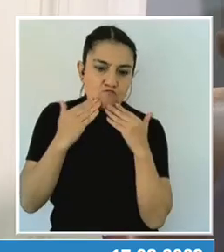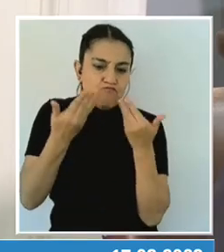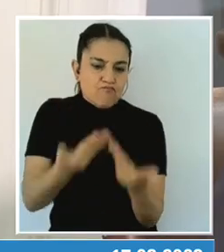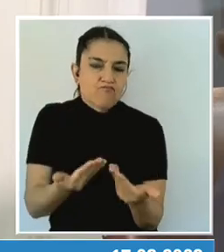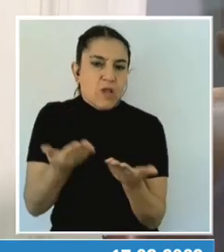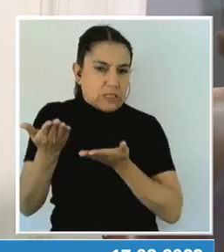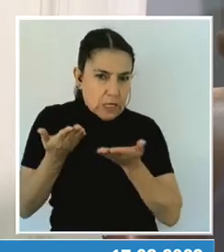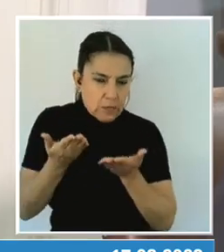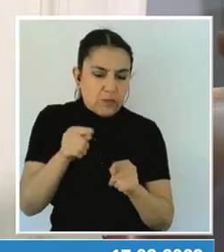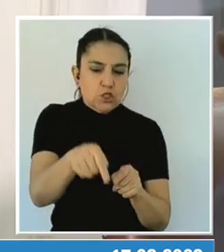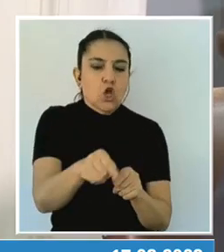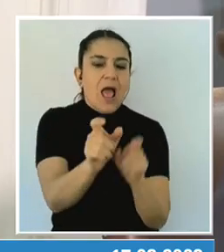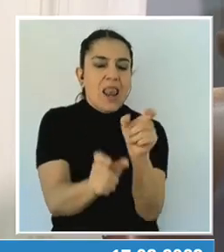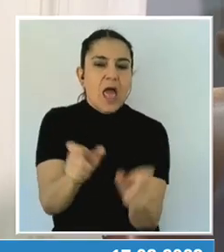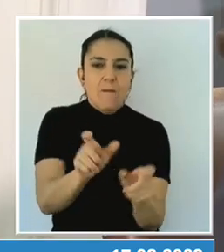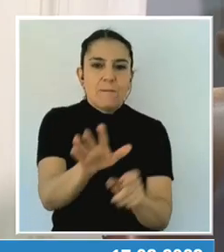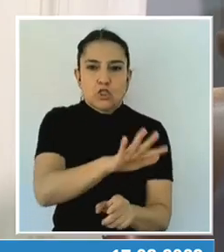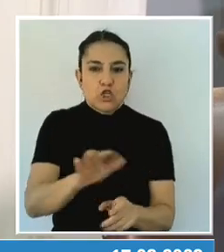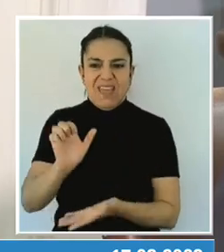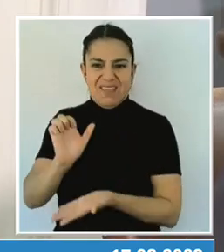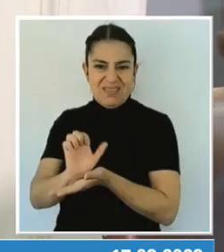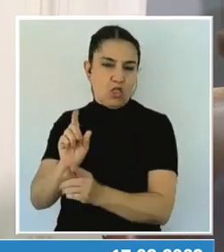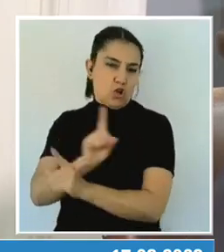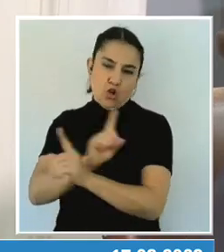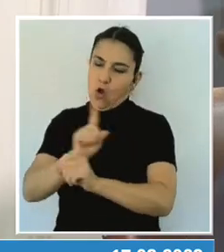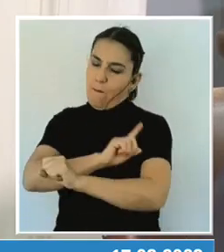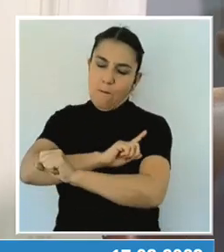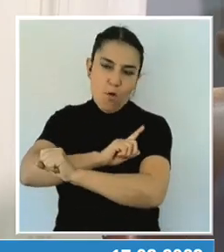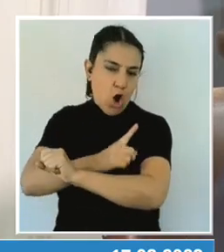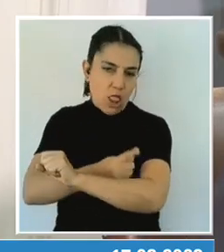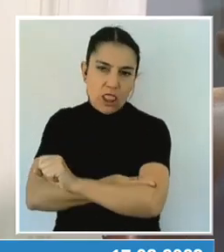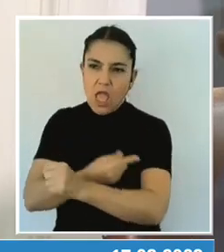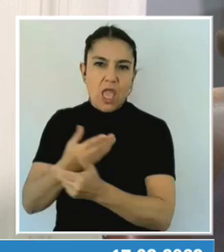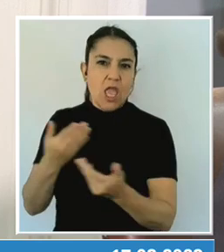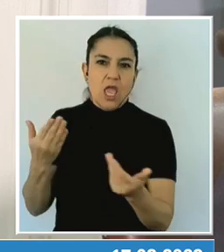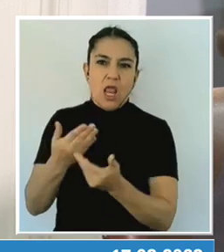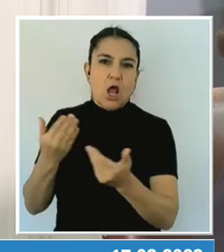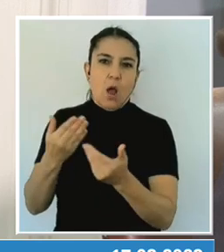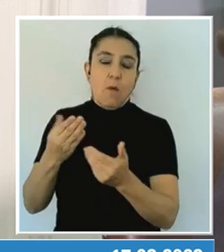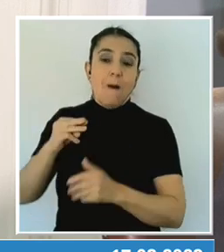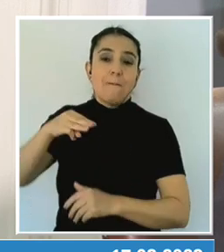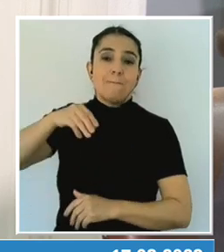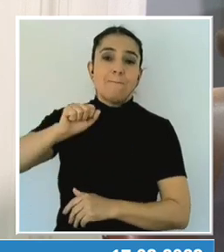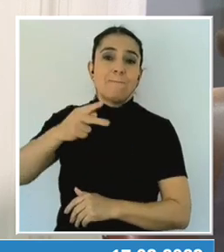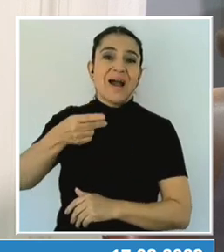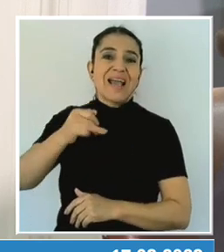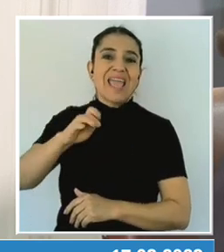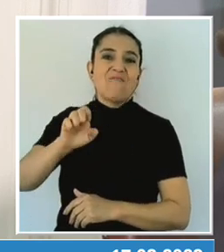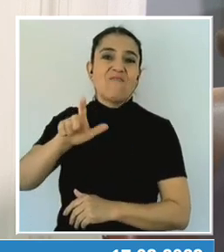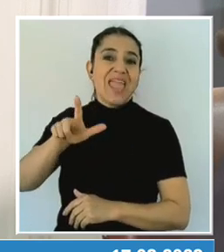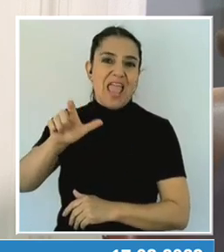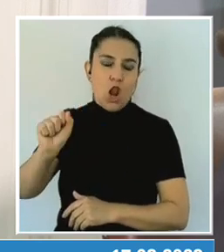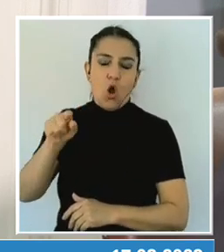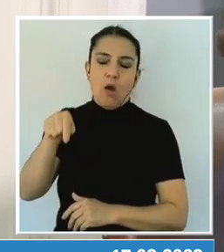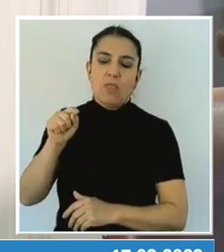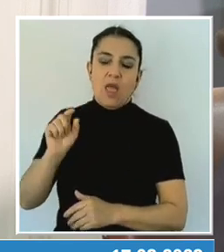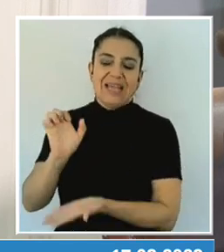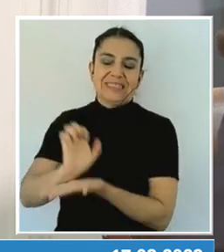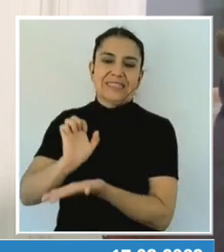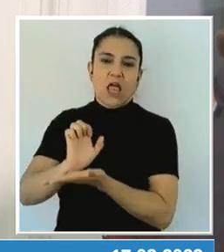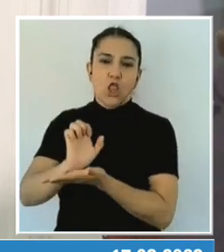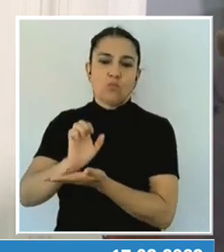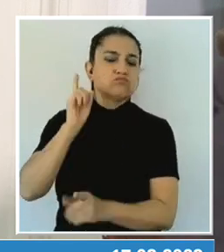y no como un poder, ¿no es cierto?, al estilo de Maquiavelo, que se impone por la fuerza o por el miedo.